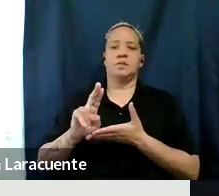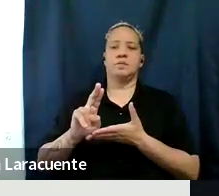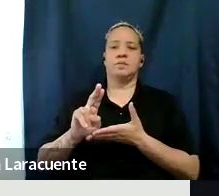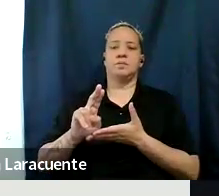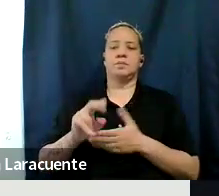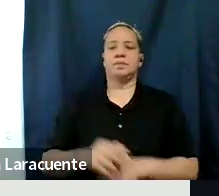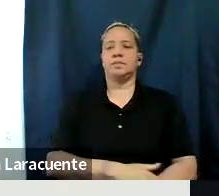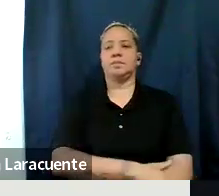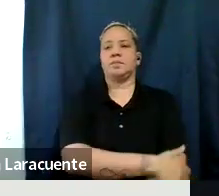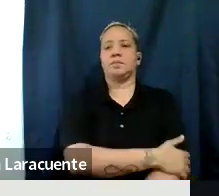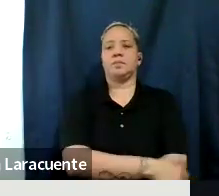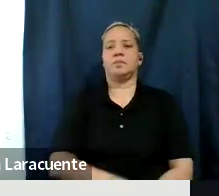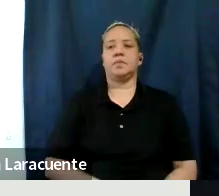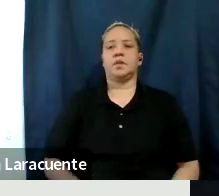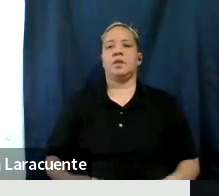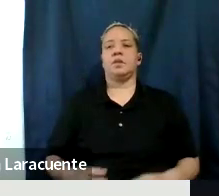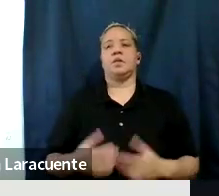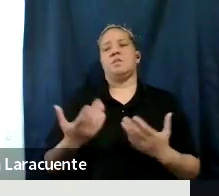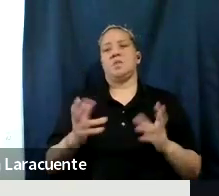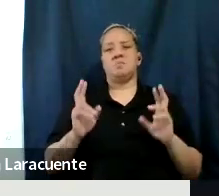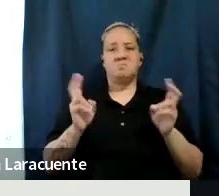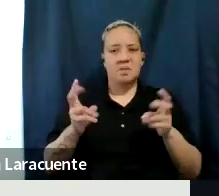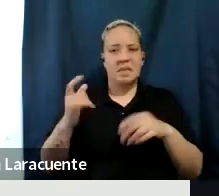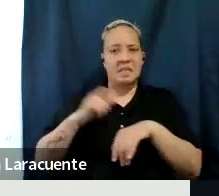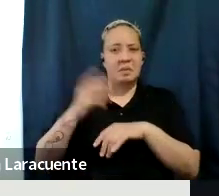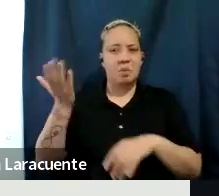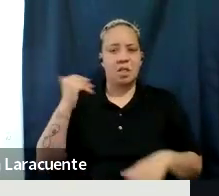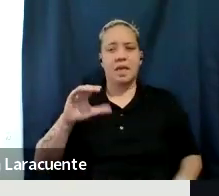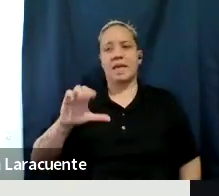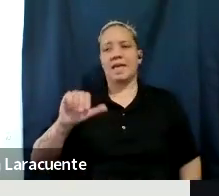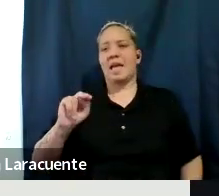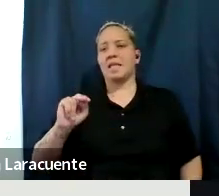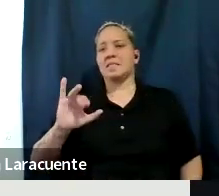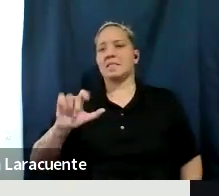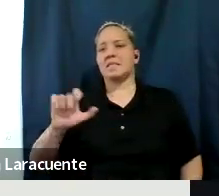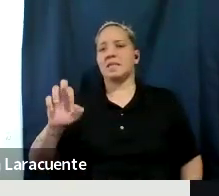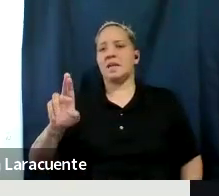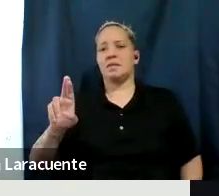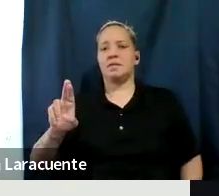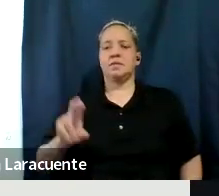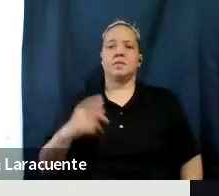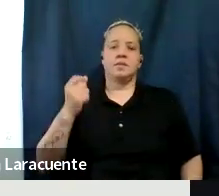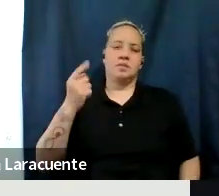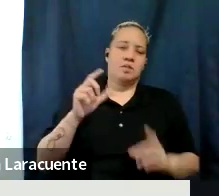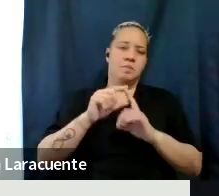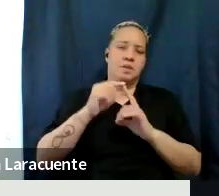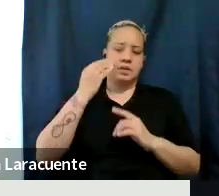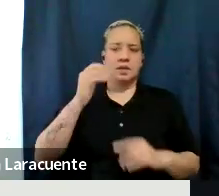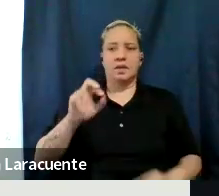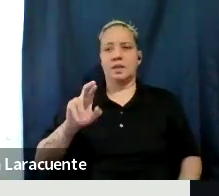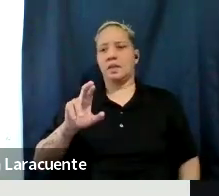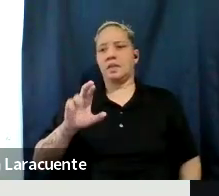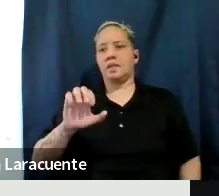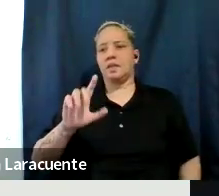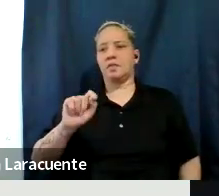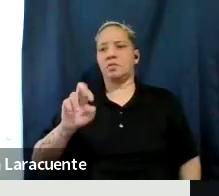rector ustedes lo llamarían canciller quizás en esa época, pero en fin, para entendernos con una palabra conocida, rector de